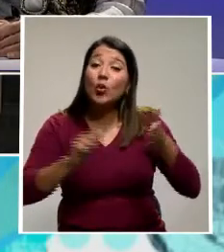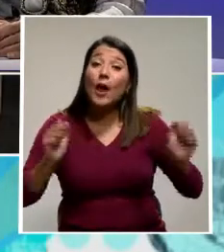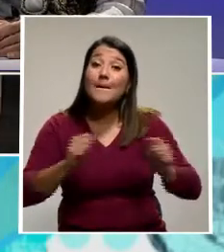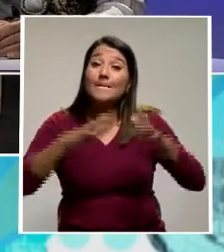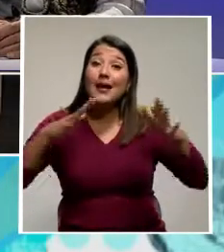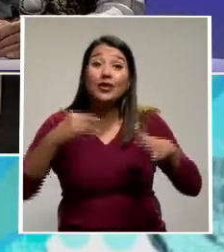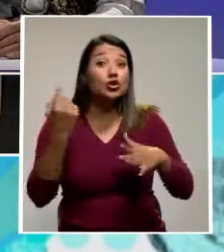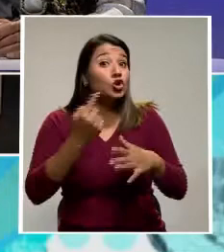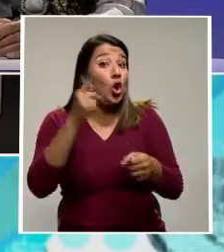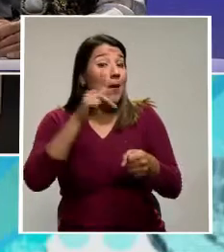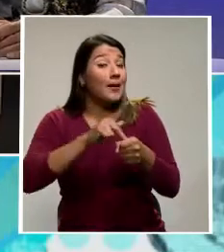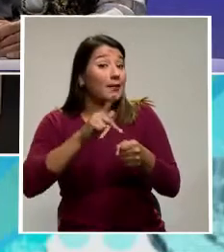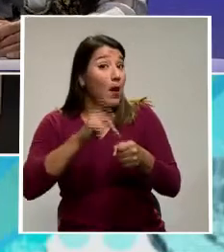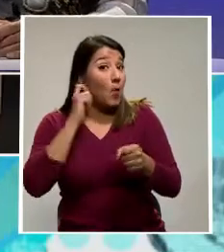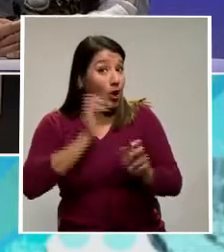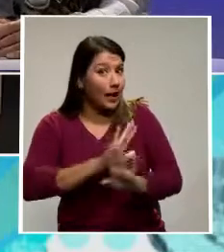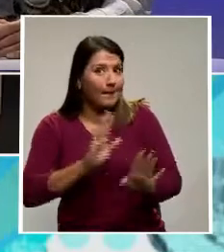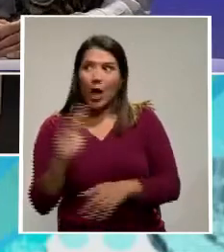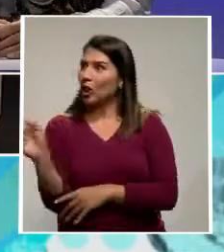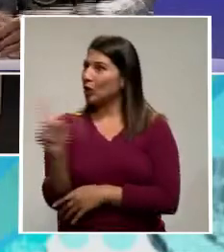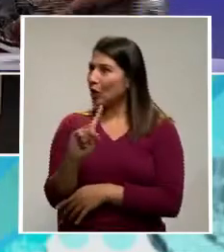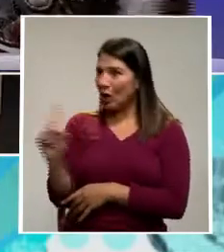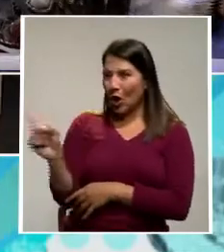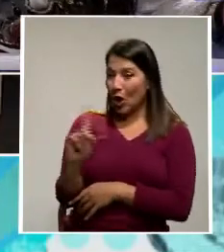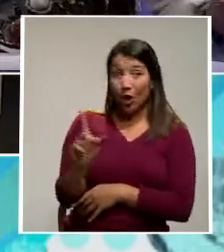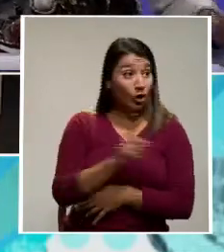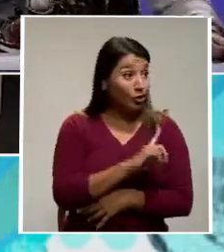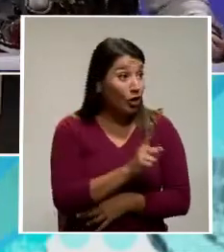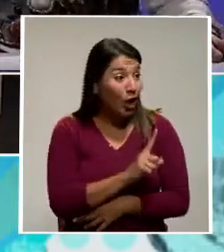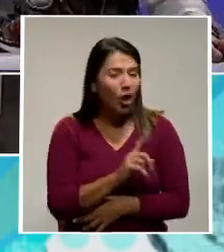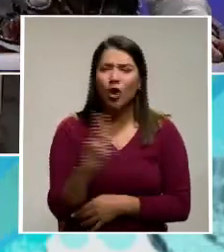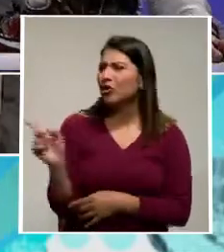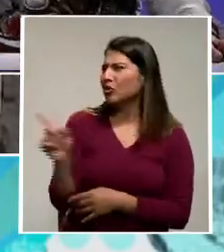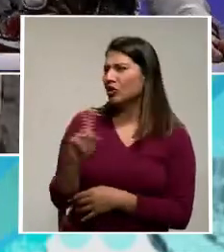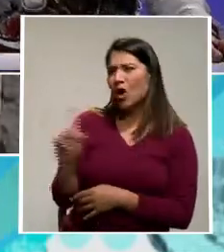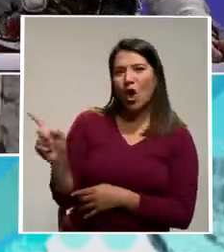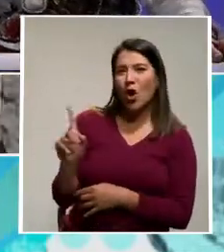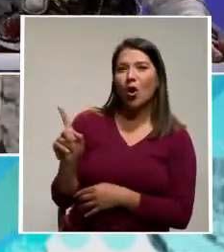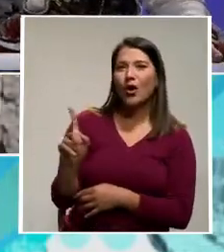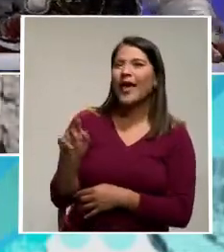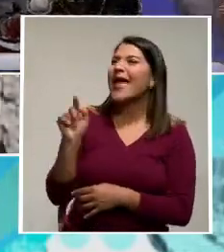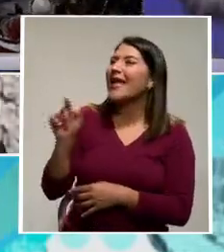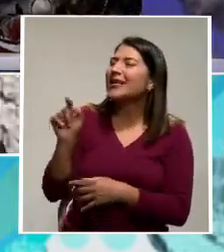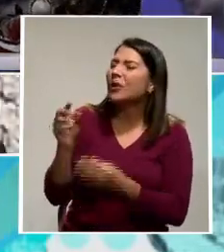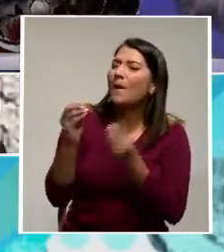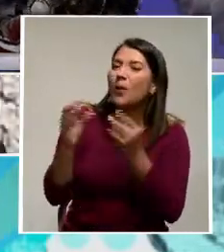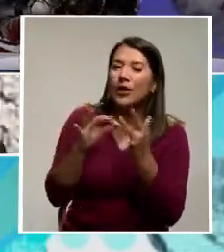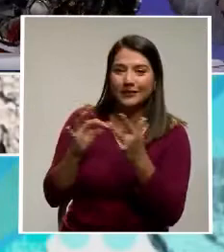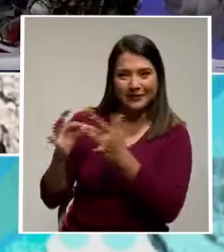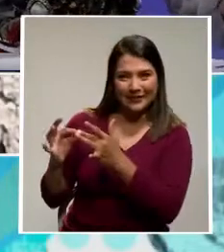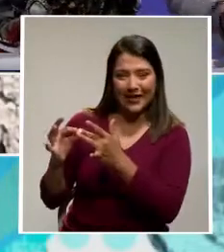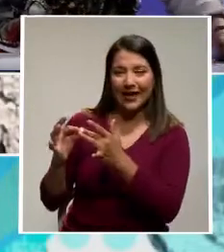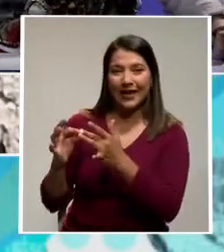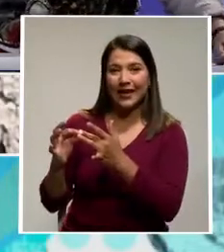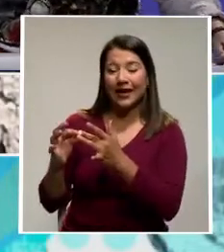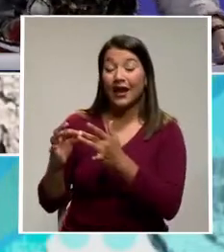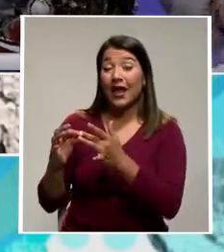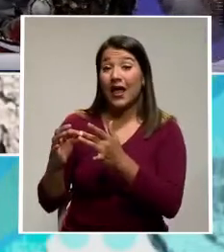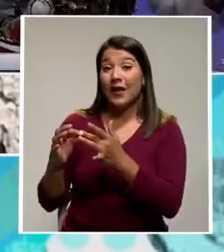participan mujeres. No. ¿No? No. Ah, bueno, entonces a ver, contame. Eso es muy especial. Los talleres, he tenido